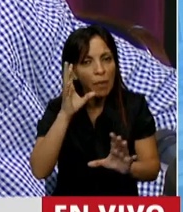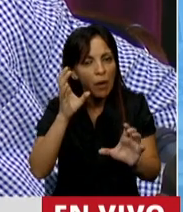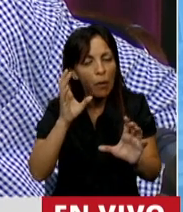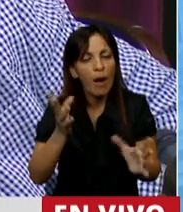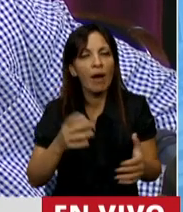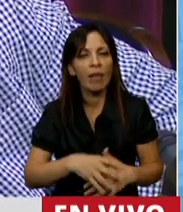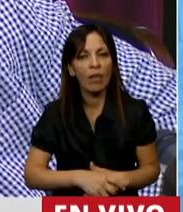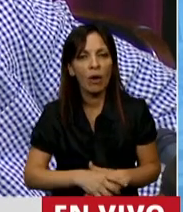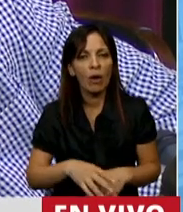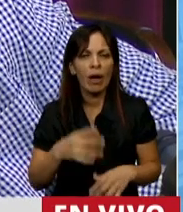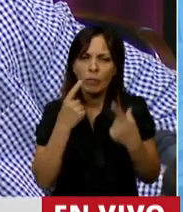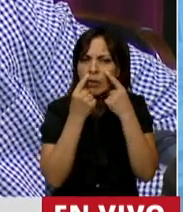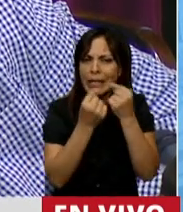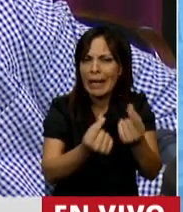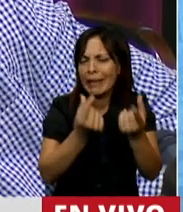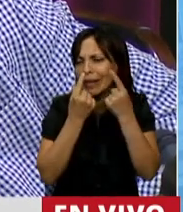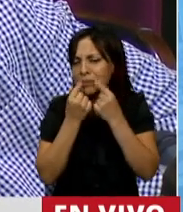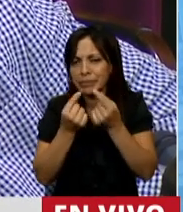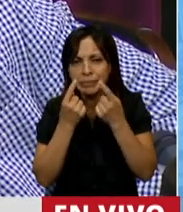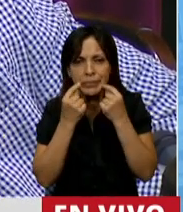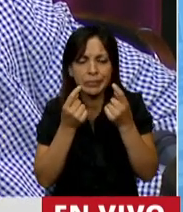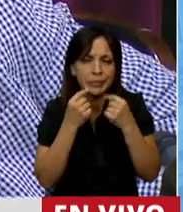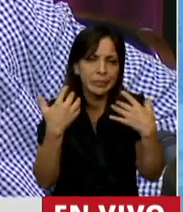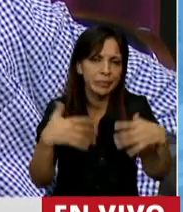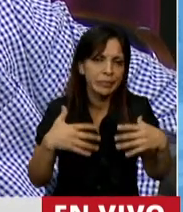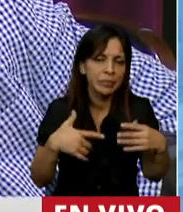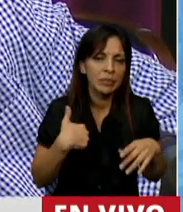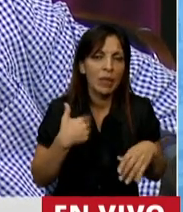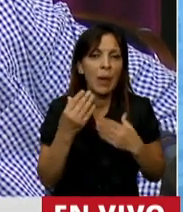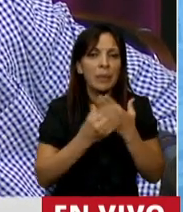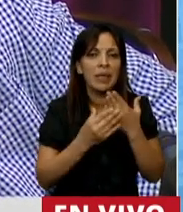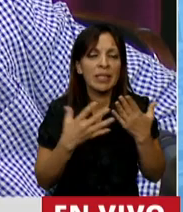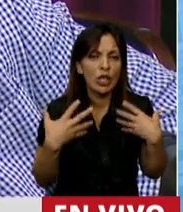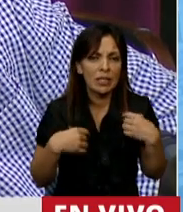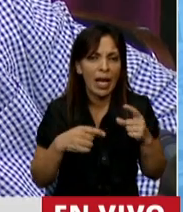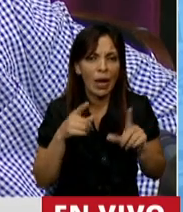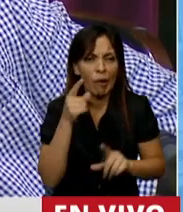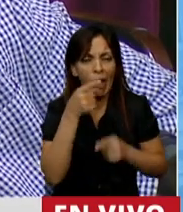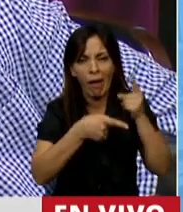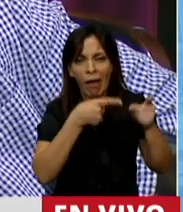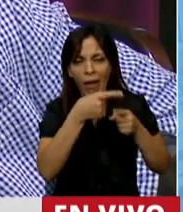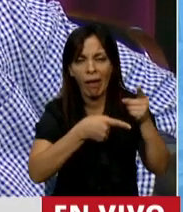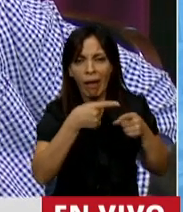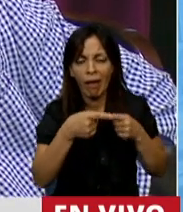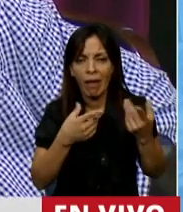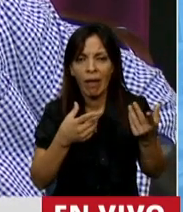ante tantas críticas y agravios que recibió nuestro ministro de Salud, que nos